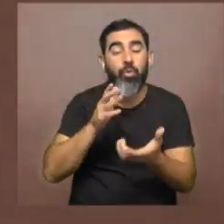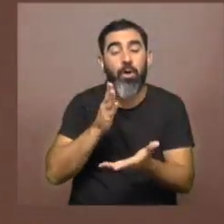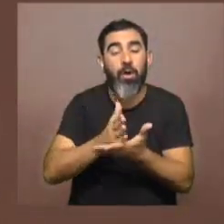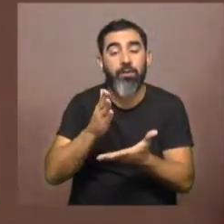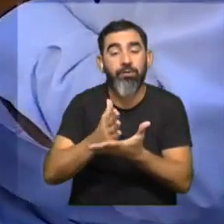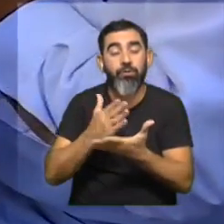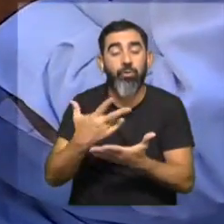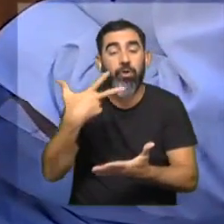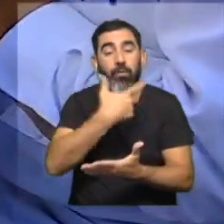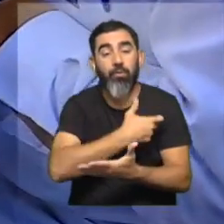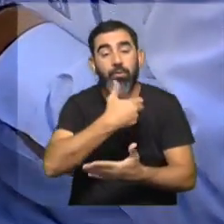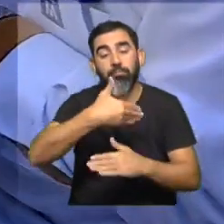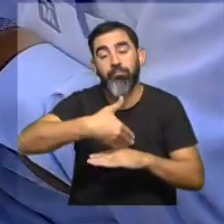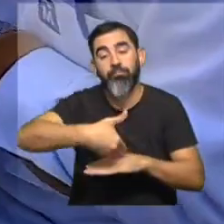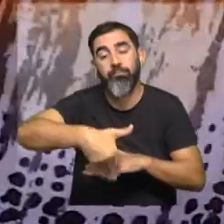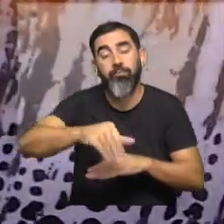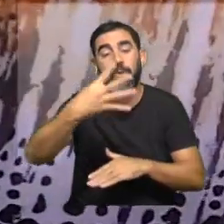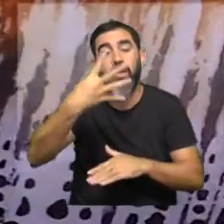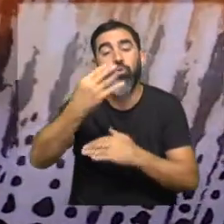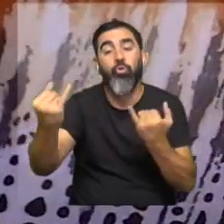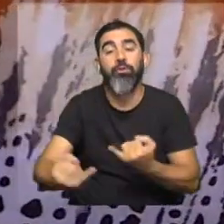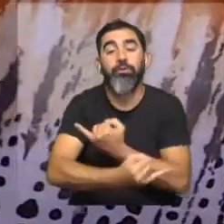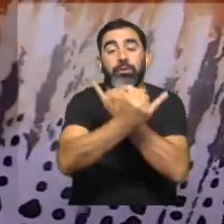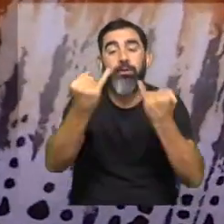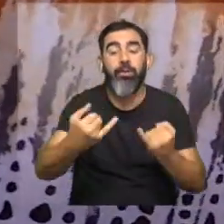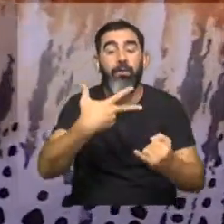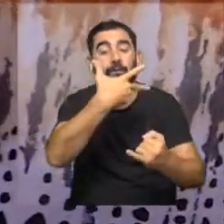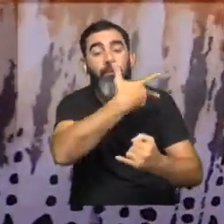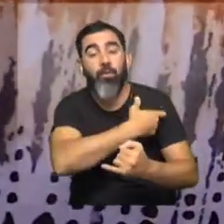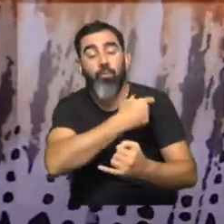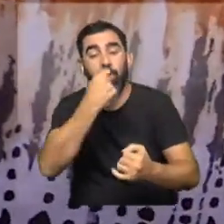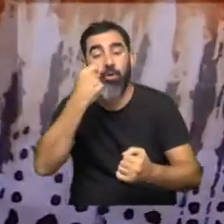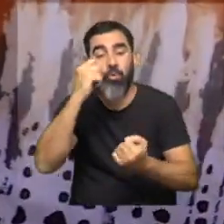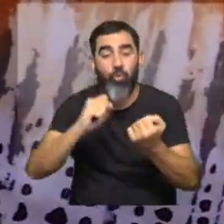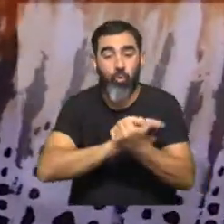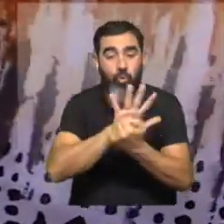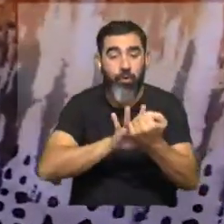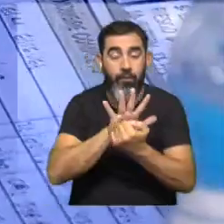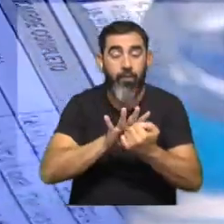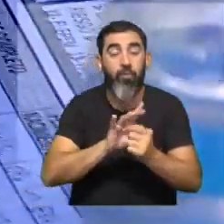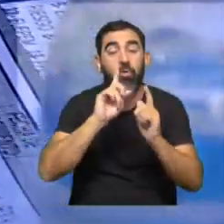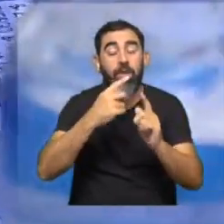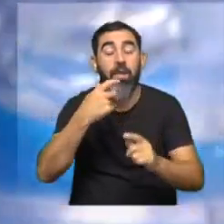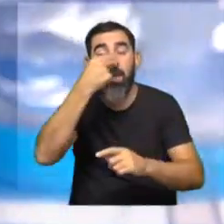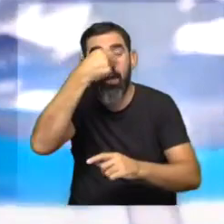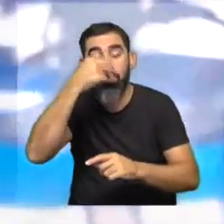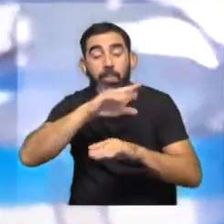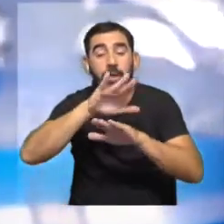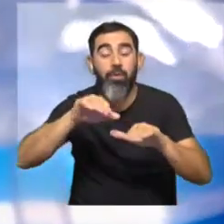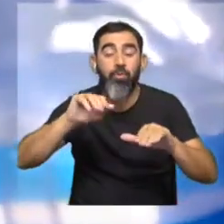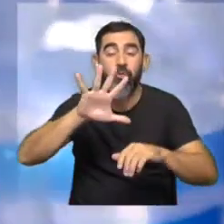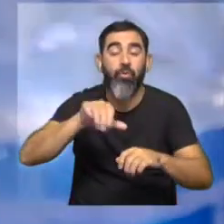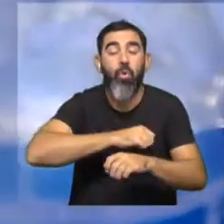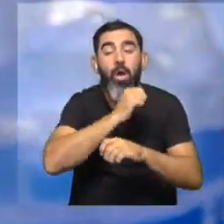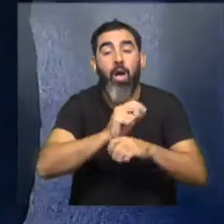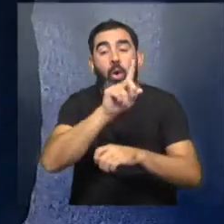de Vacunas de dejar pasar un lapso de 14 días entre la vacunación contra COVID-19 y la de la gripe en niños de entre 5